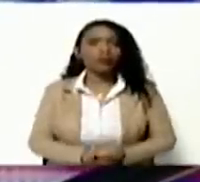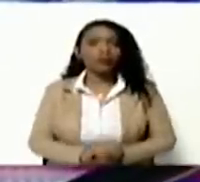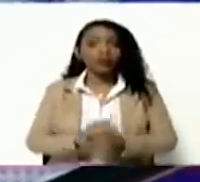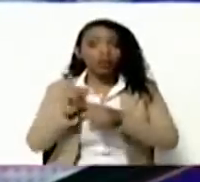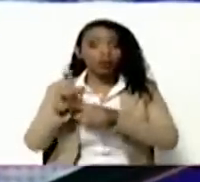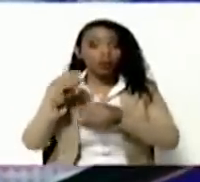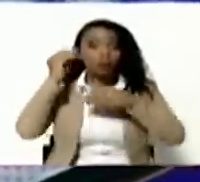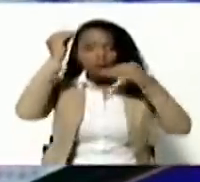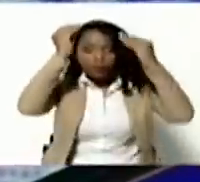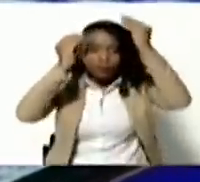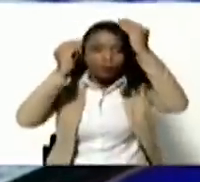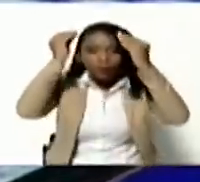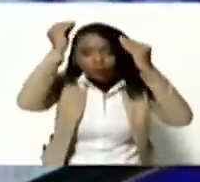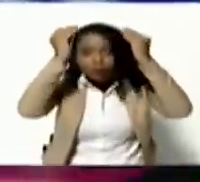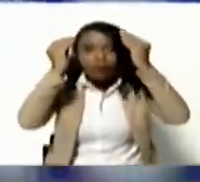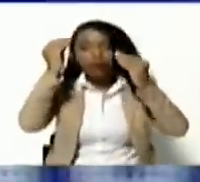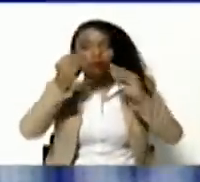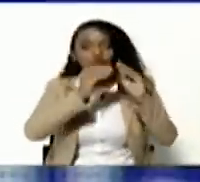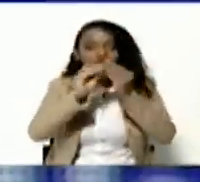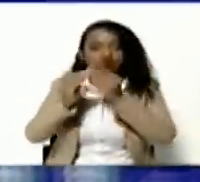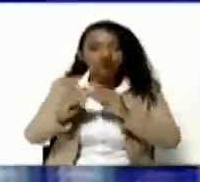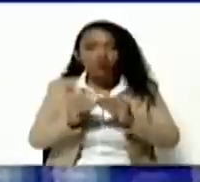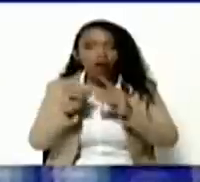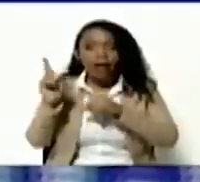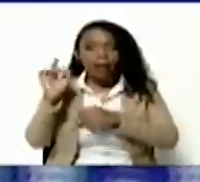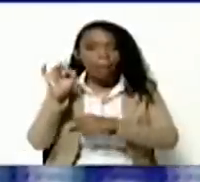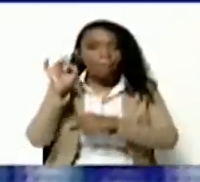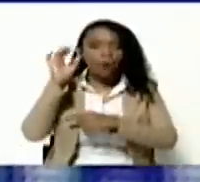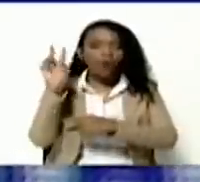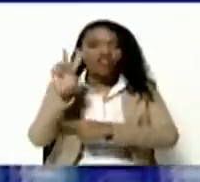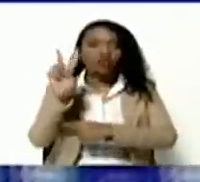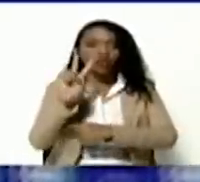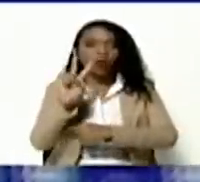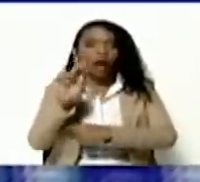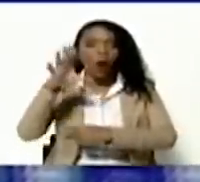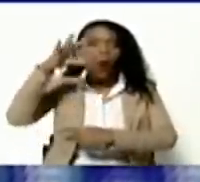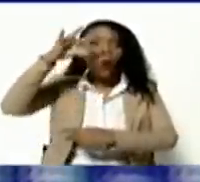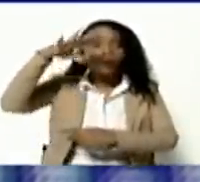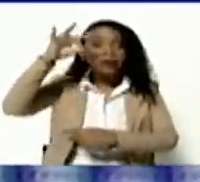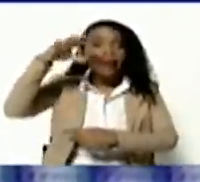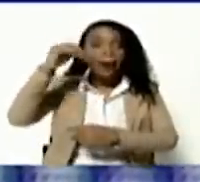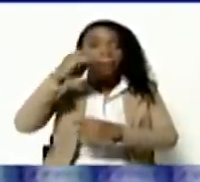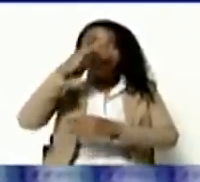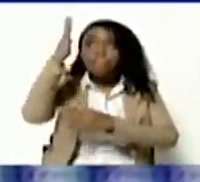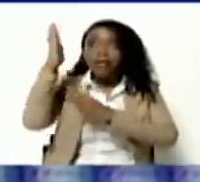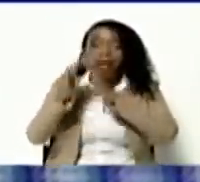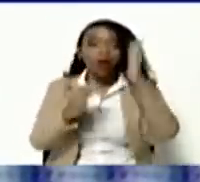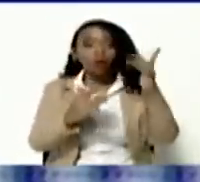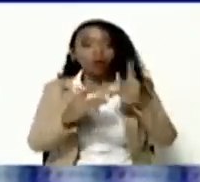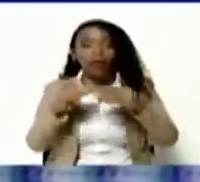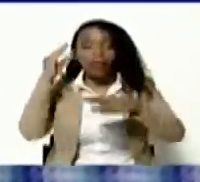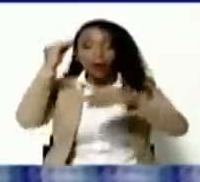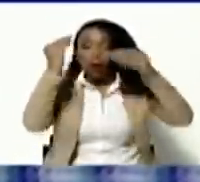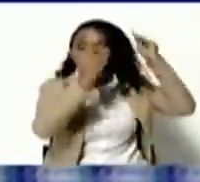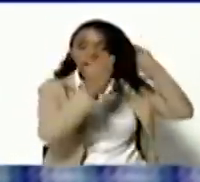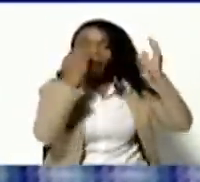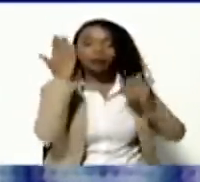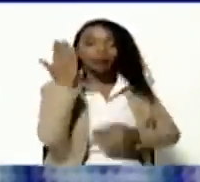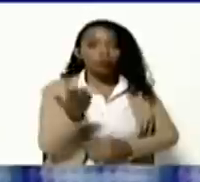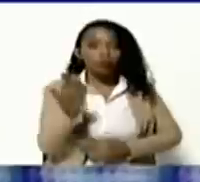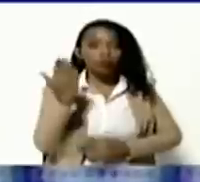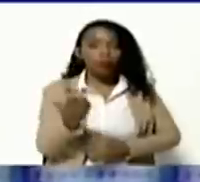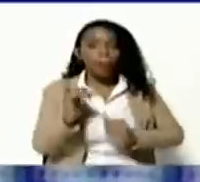en su creatividad Aquí está el carvativir venezolano Las gotitas milagrosas de José Gregorio Hernández que